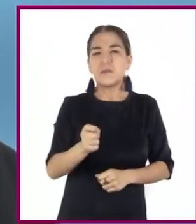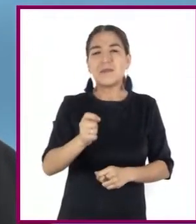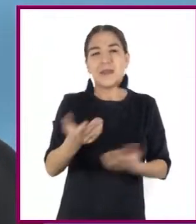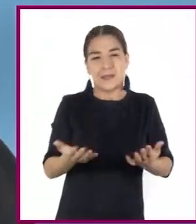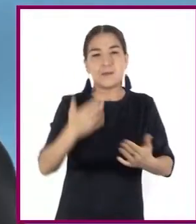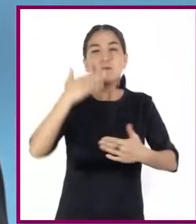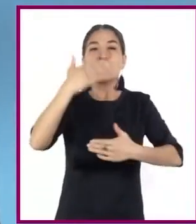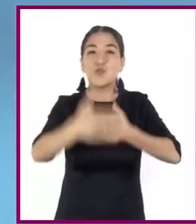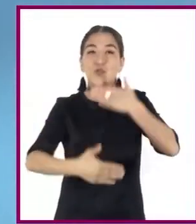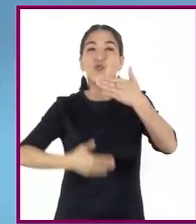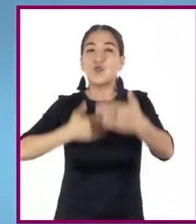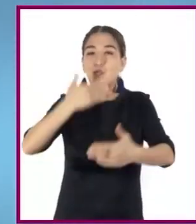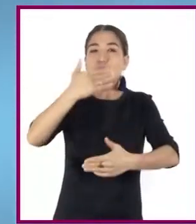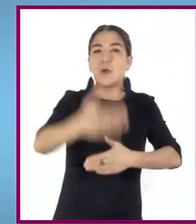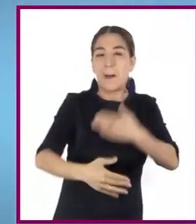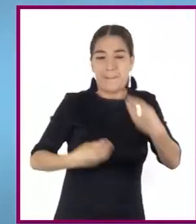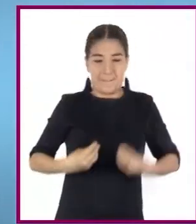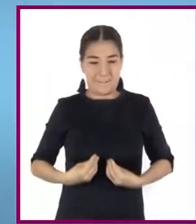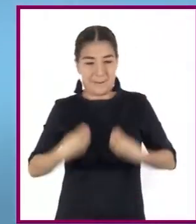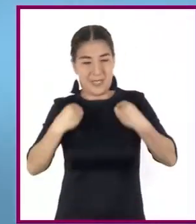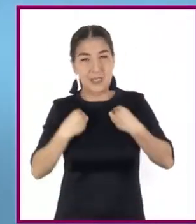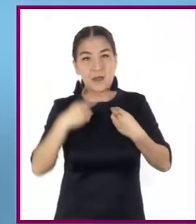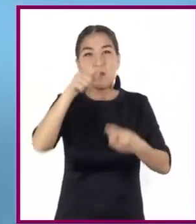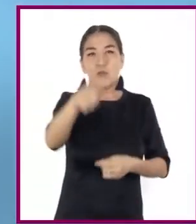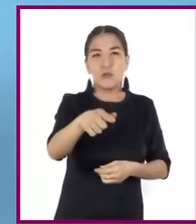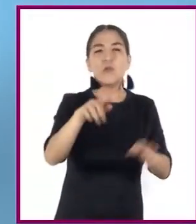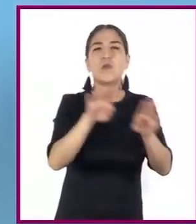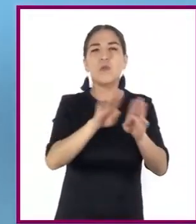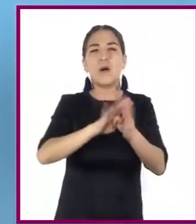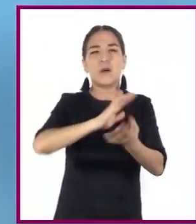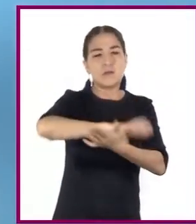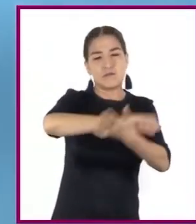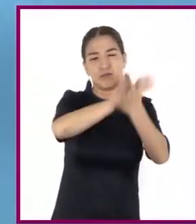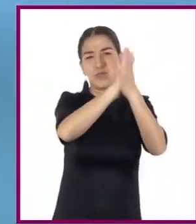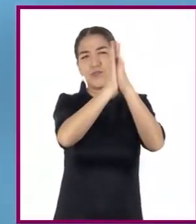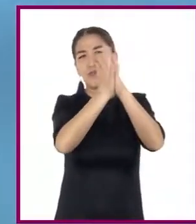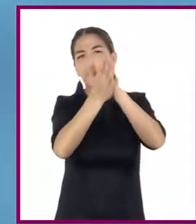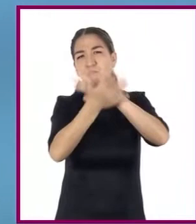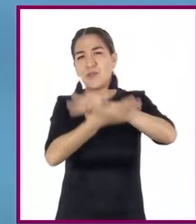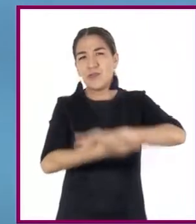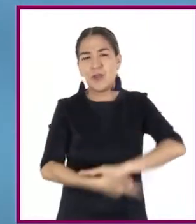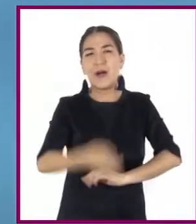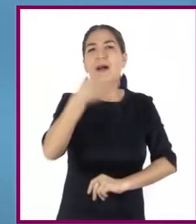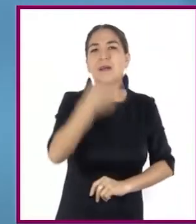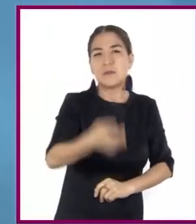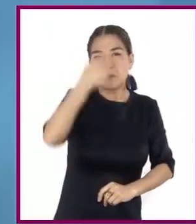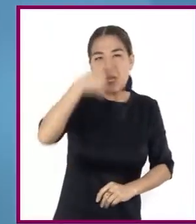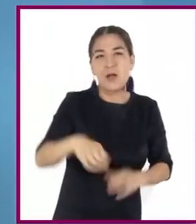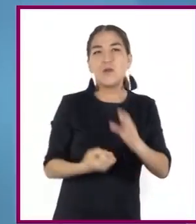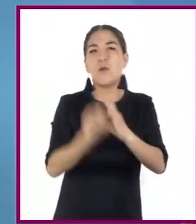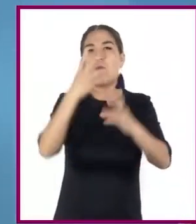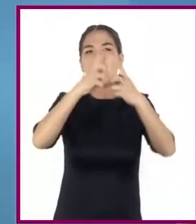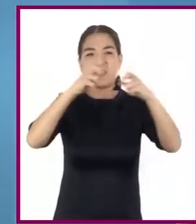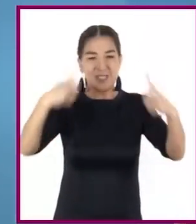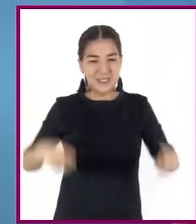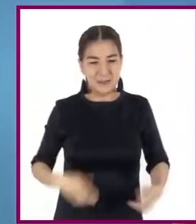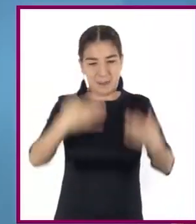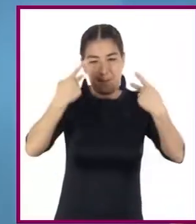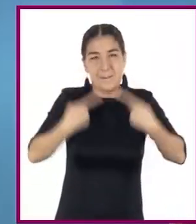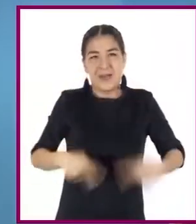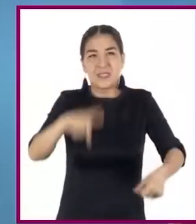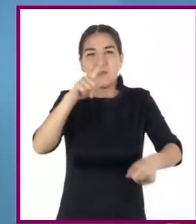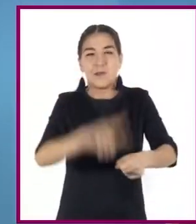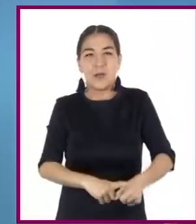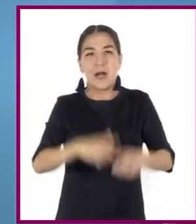pasando las etapas de vida, nuestra identidad va llevando un proceso en el desarrollo de nuestra persona y